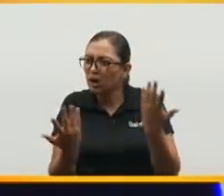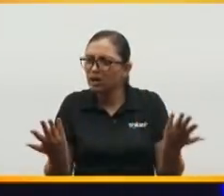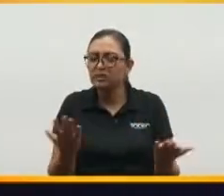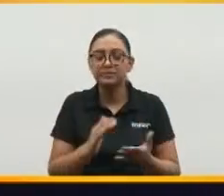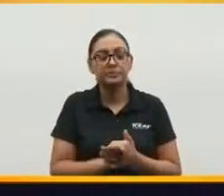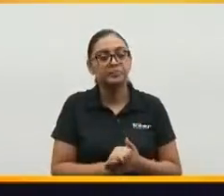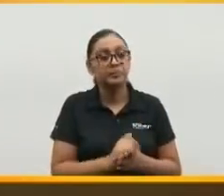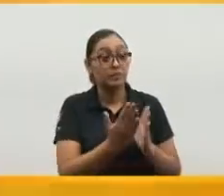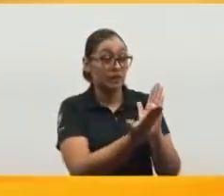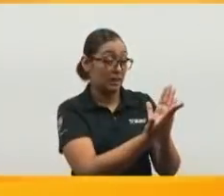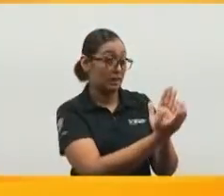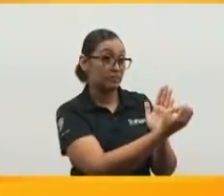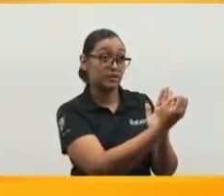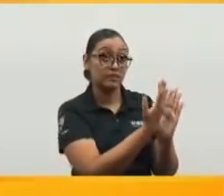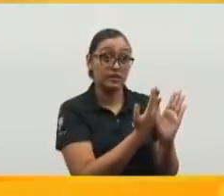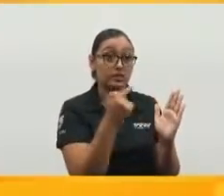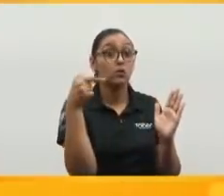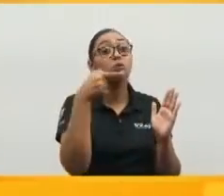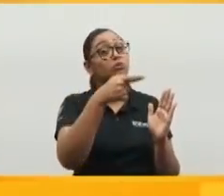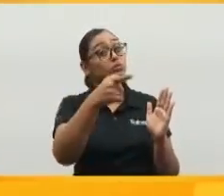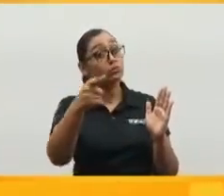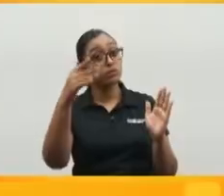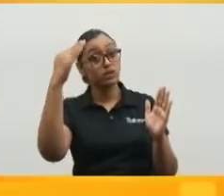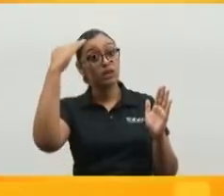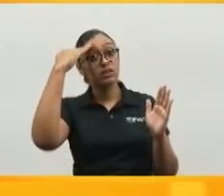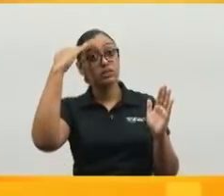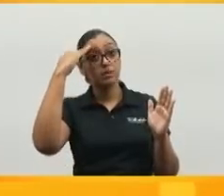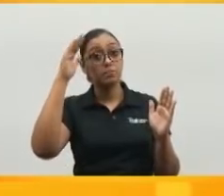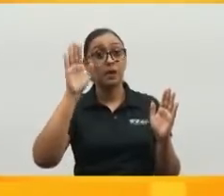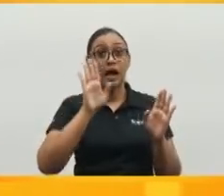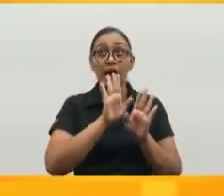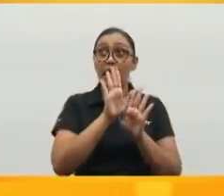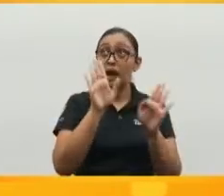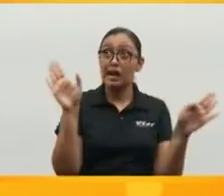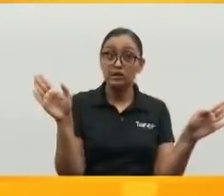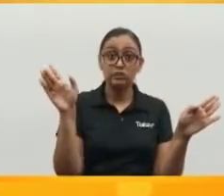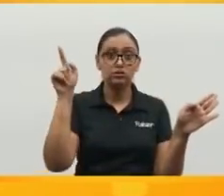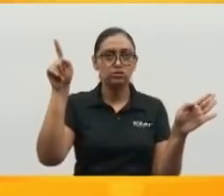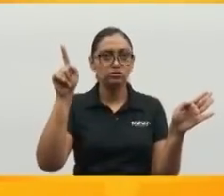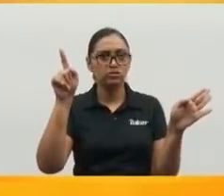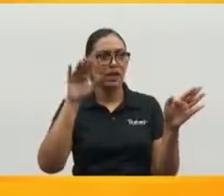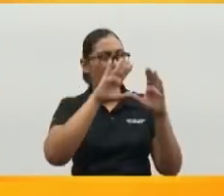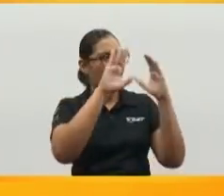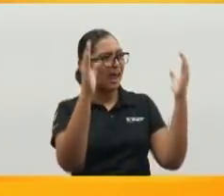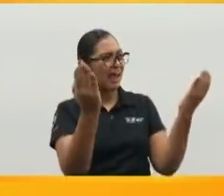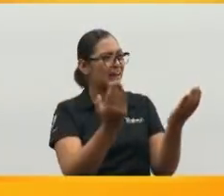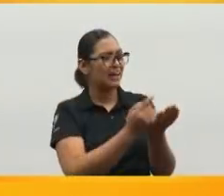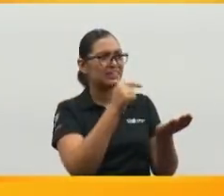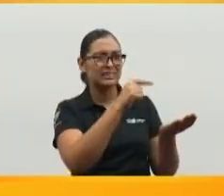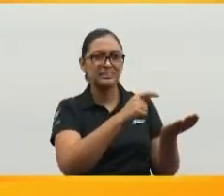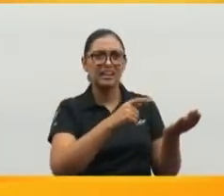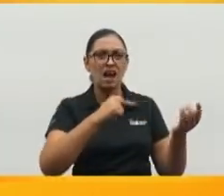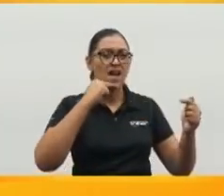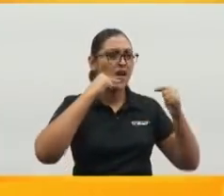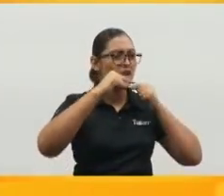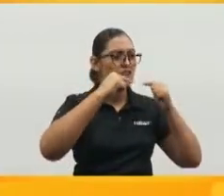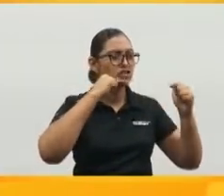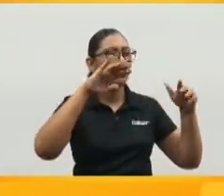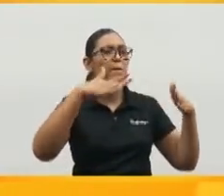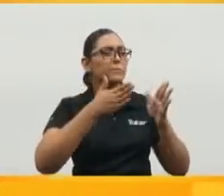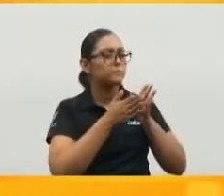6. Pues para que sepáis, el Hijo del Hombre tiene potestad en la tierra para perdonar pecados. Dice entonces al